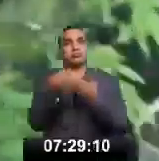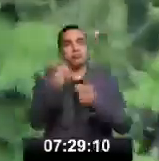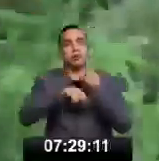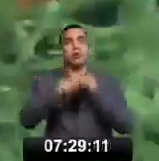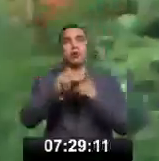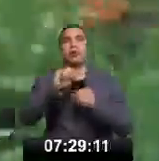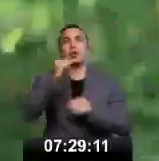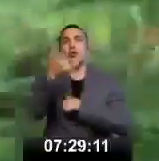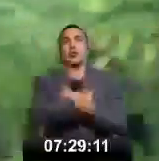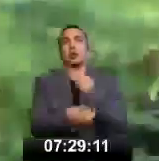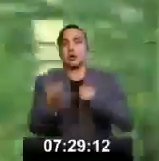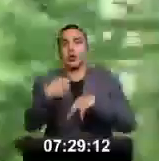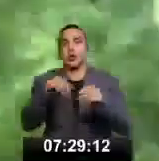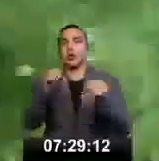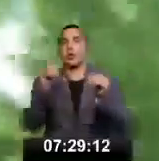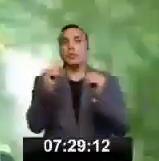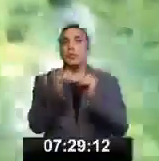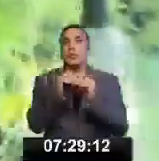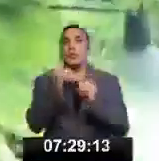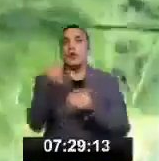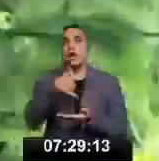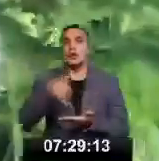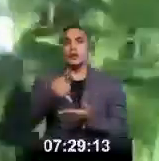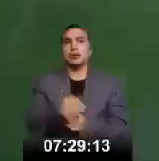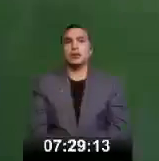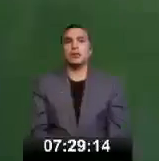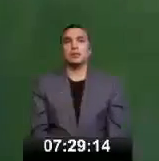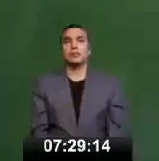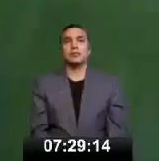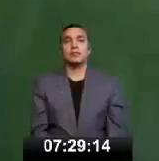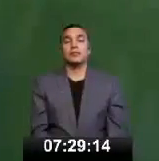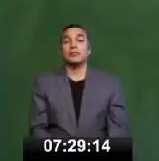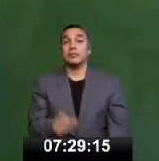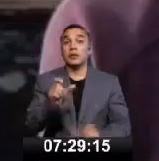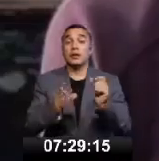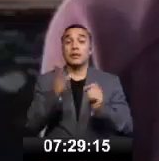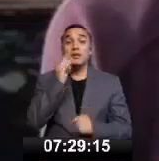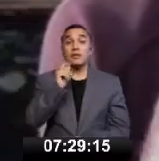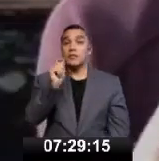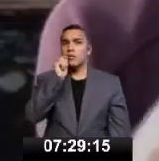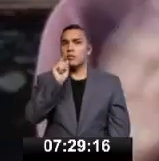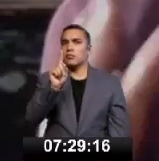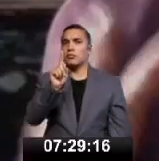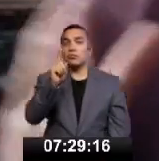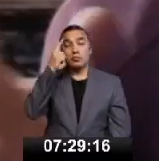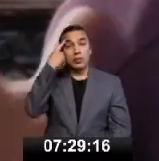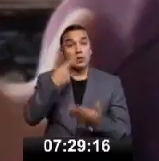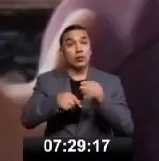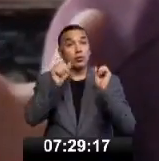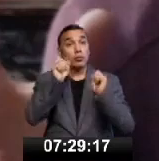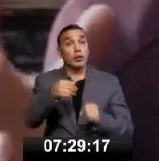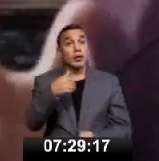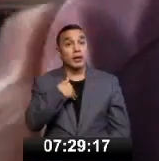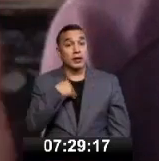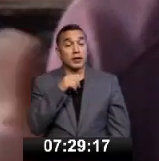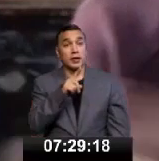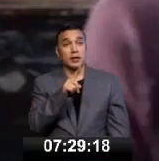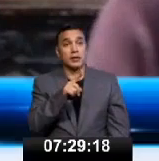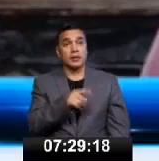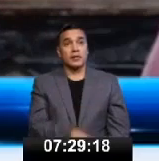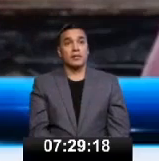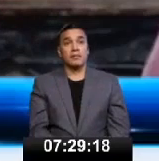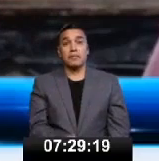y comercialización de biomasa o aceite. Activistas pro cannabis reaccionaron. Para poder tener